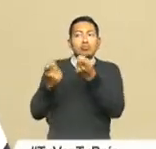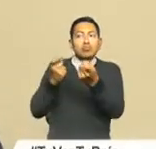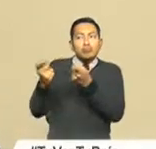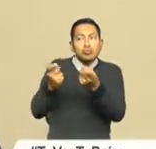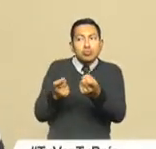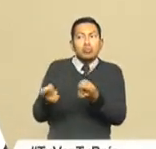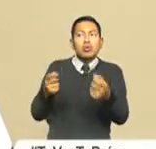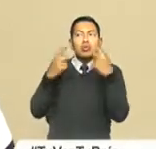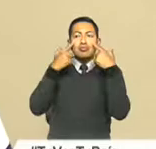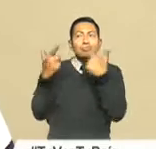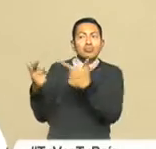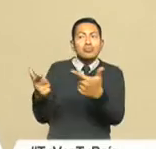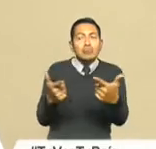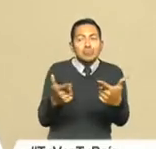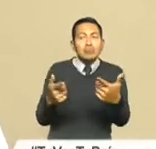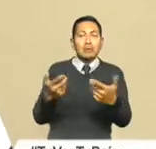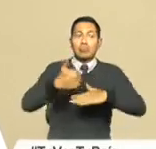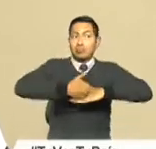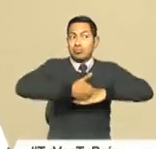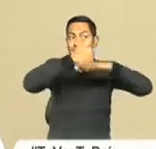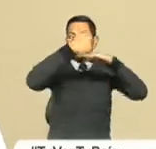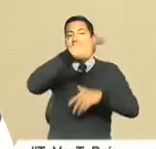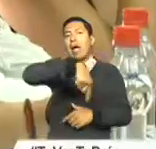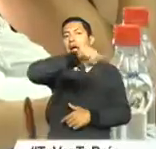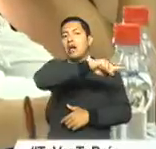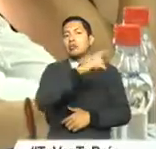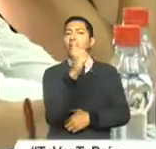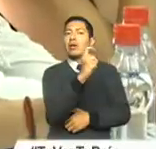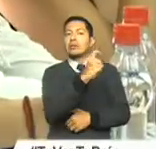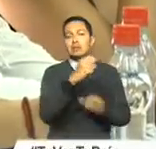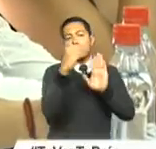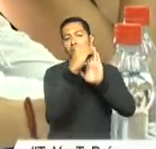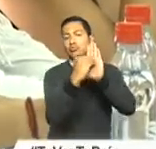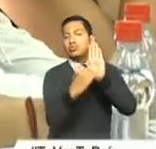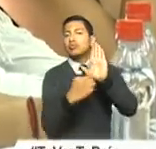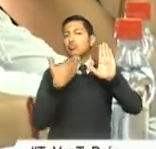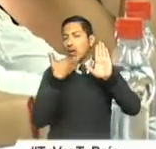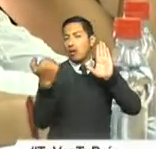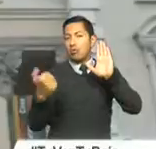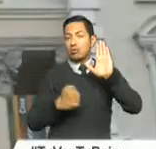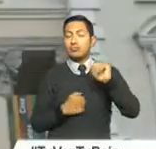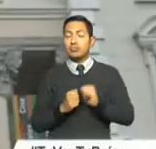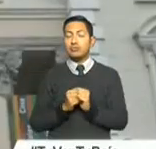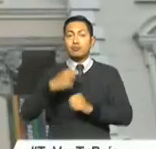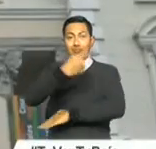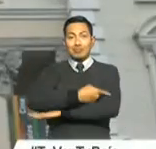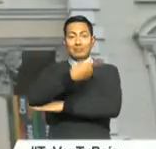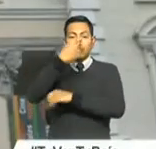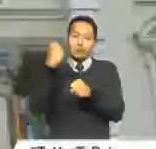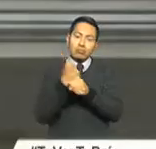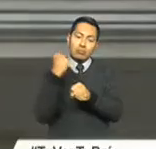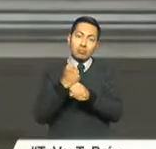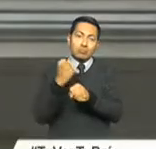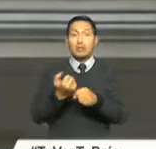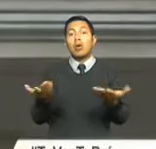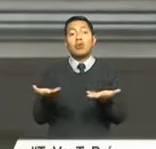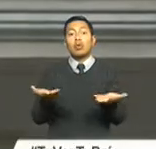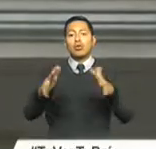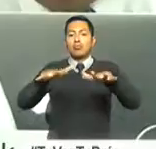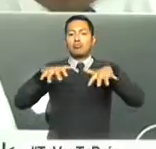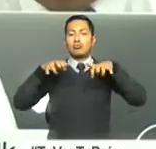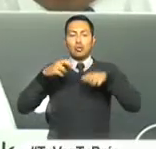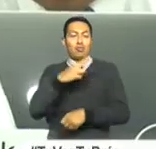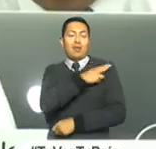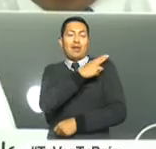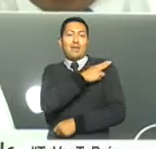parte de los organismos de control que tiene la ley. En esta jornada que se desarrolló en las instalaciones de la Universidad de las